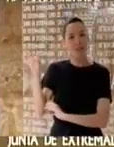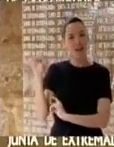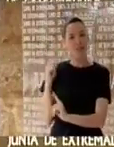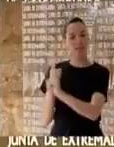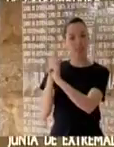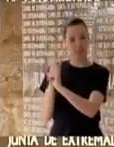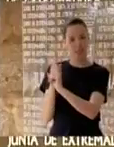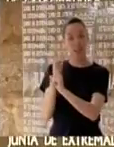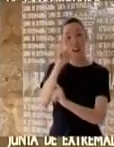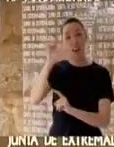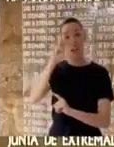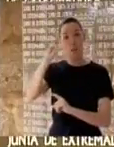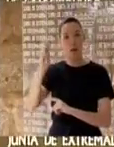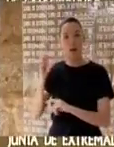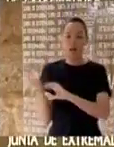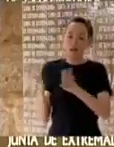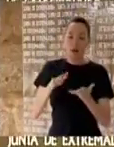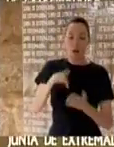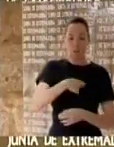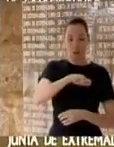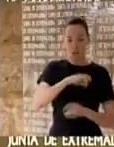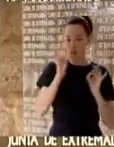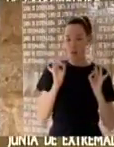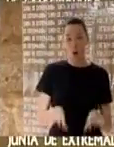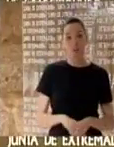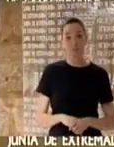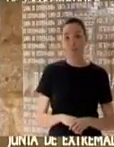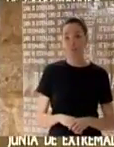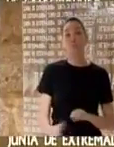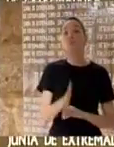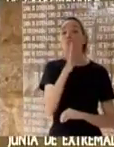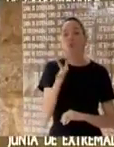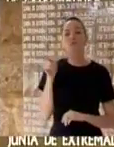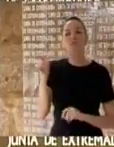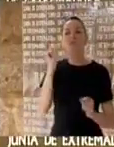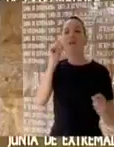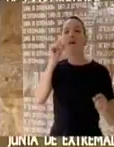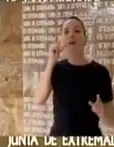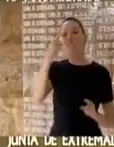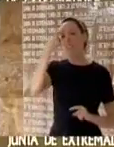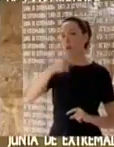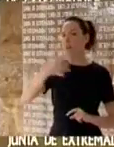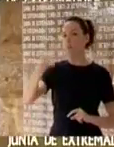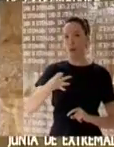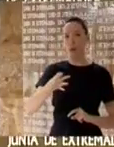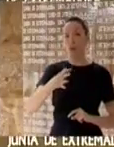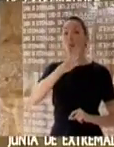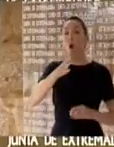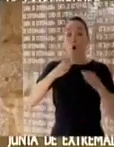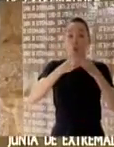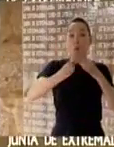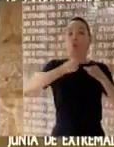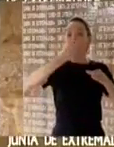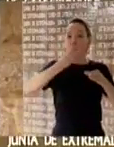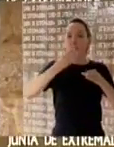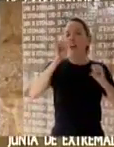Y en consecuencia tiene que saber el señor Torra que el socialismo, que defiende la igualdad entre españoles,